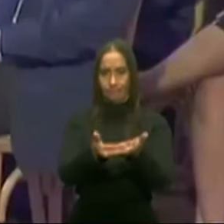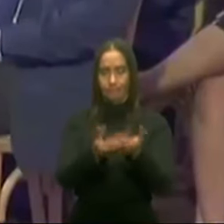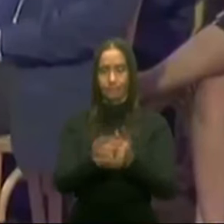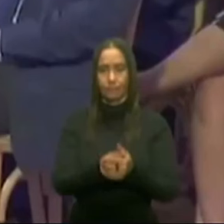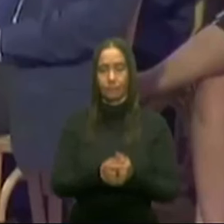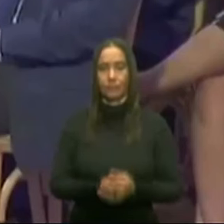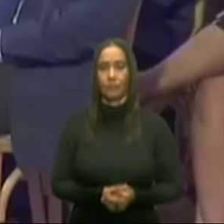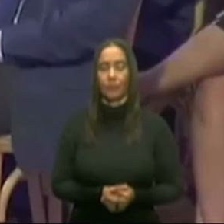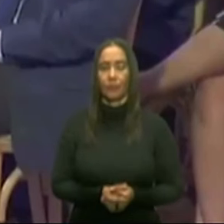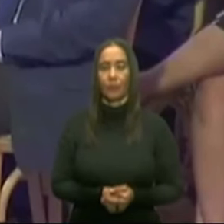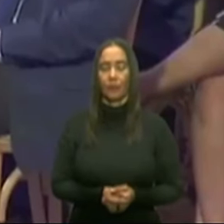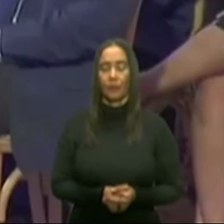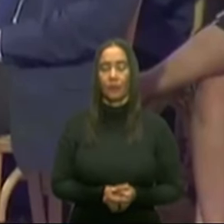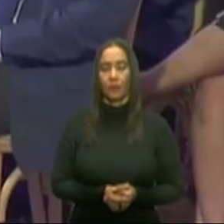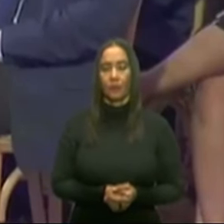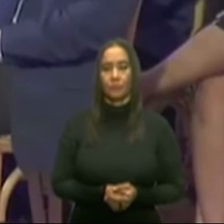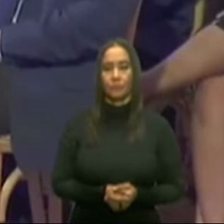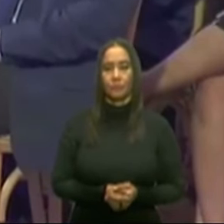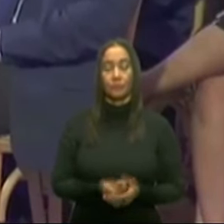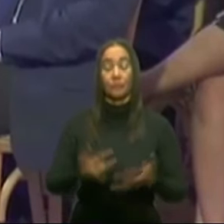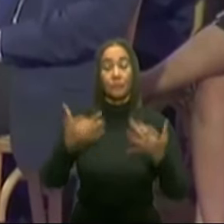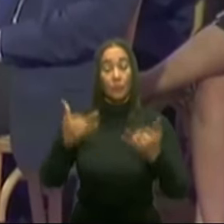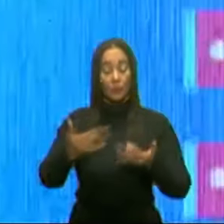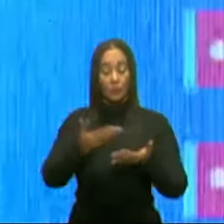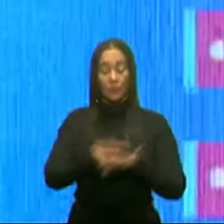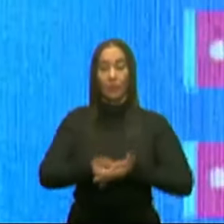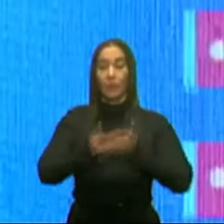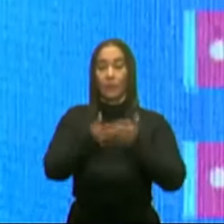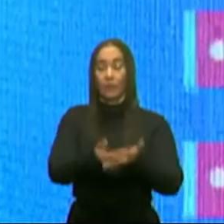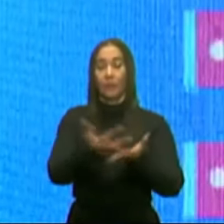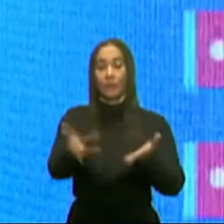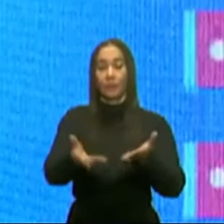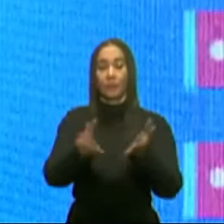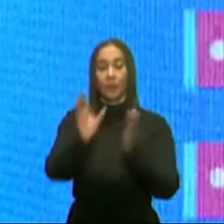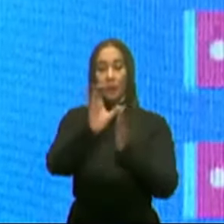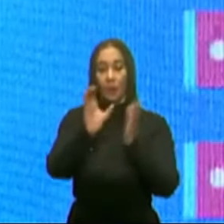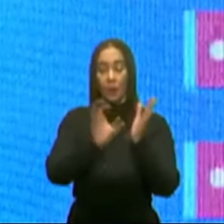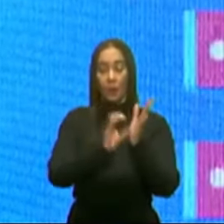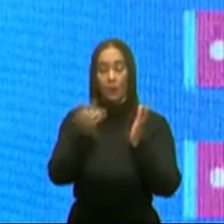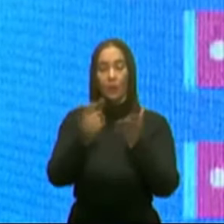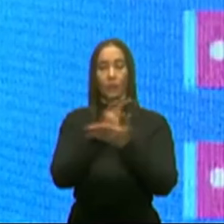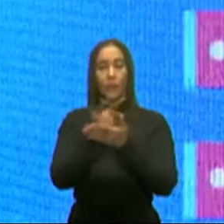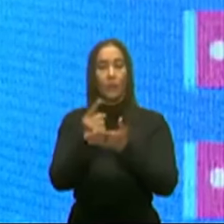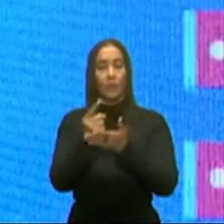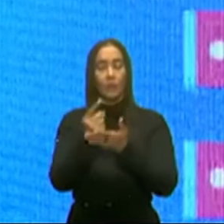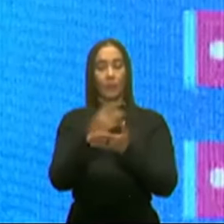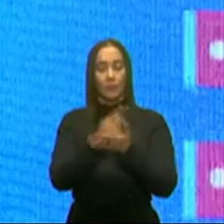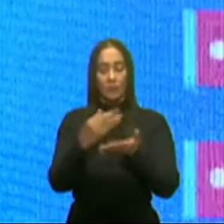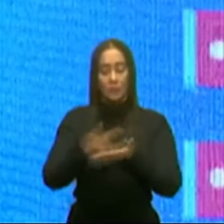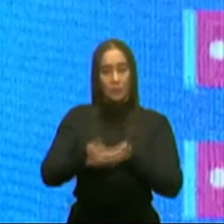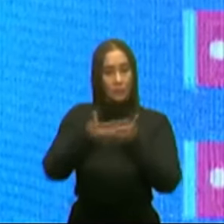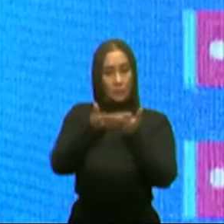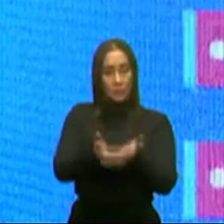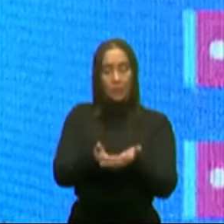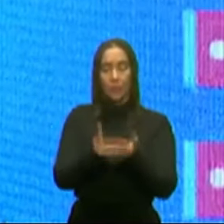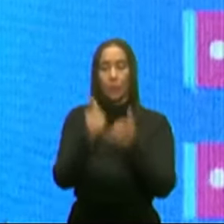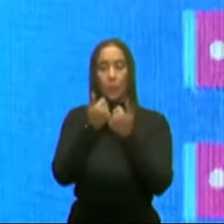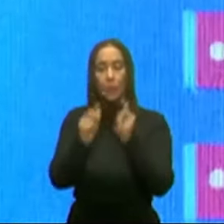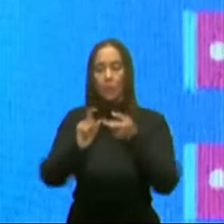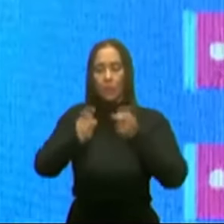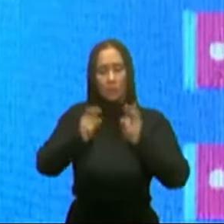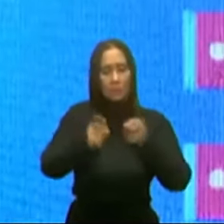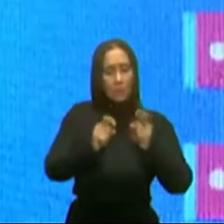No, bueno, yo no le, y se le va a presentar ya al Congreso la próxima semana este proyecto, y que cualquier modificación